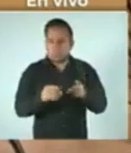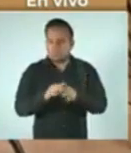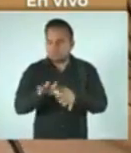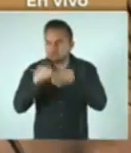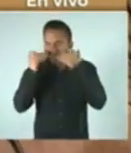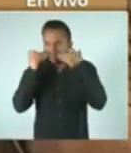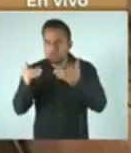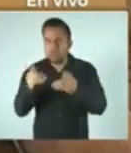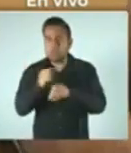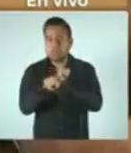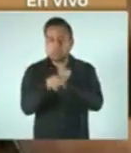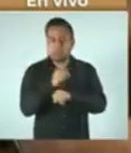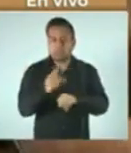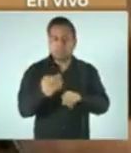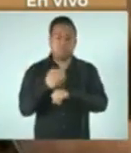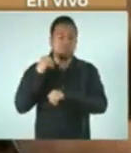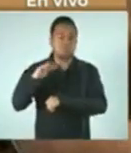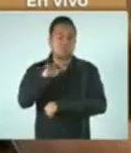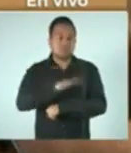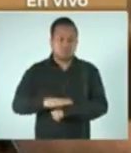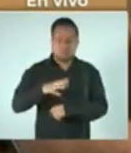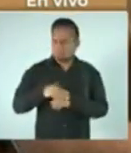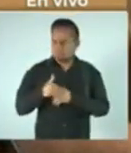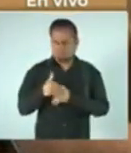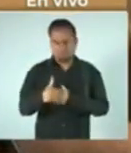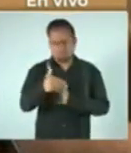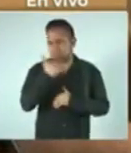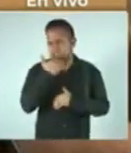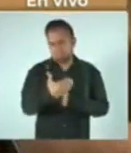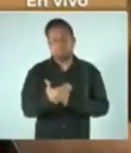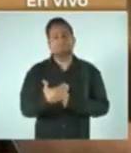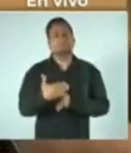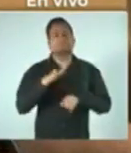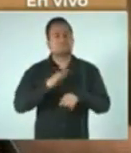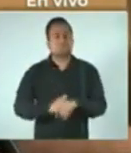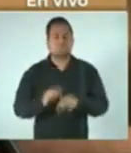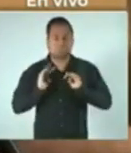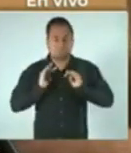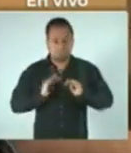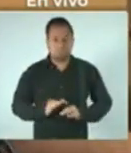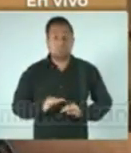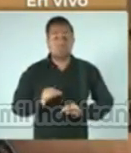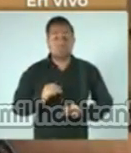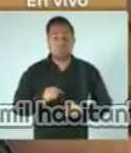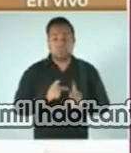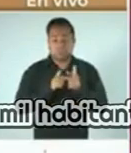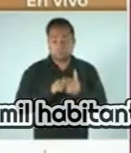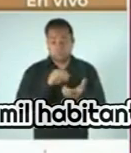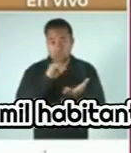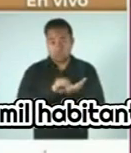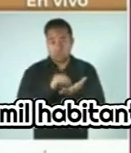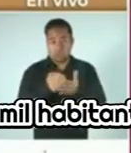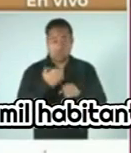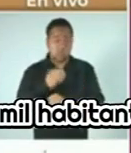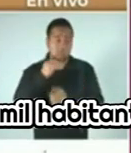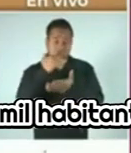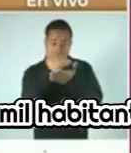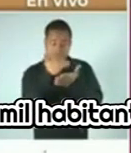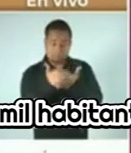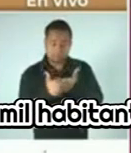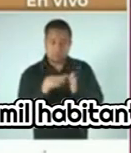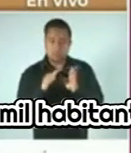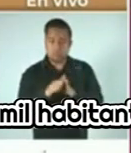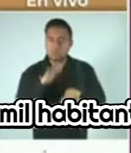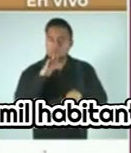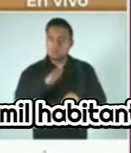la seguridad en Oaxaca tiene un avance significativo. Nos seguimos manteniendo ahora con una brecha